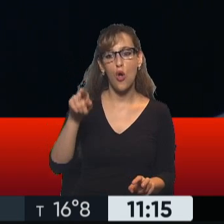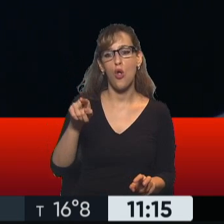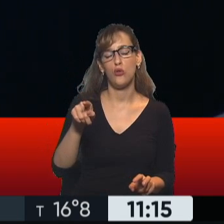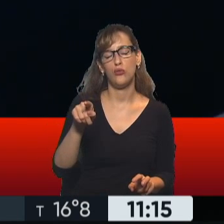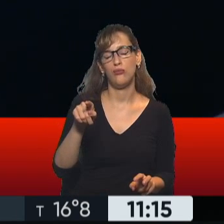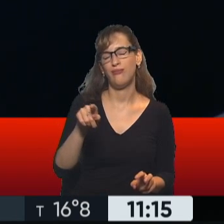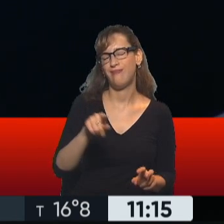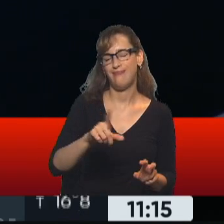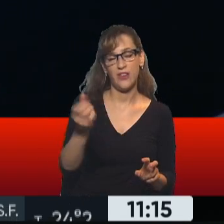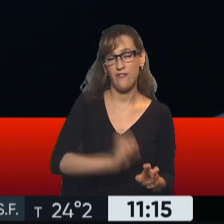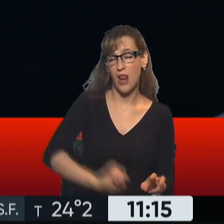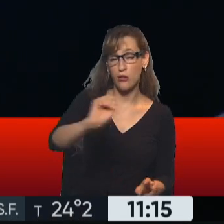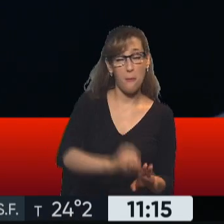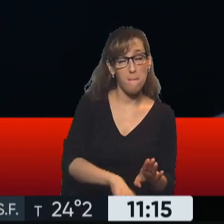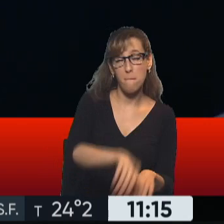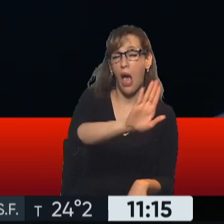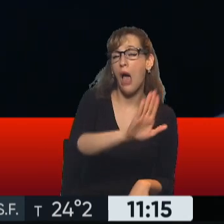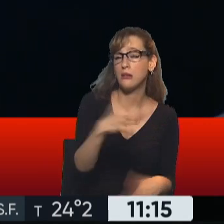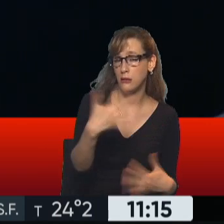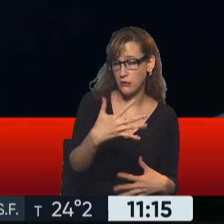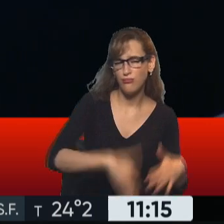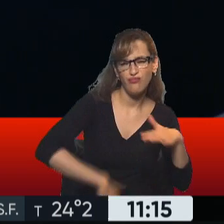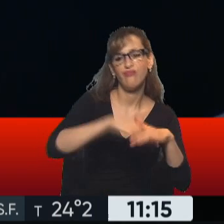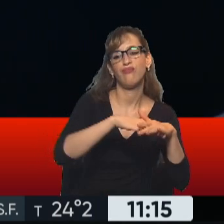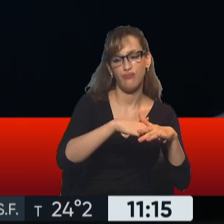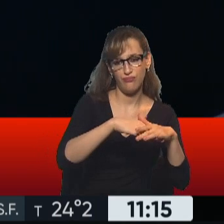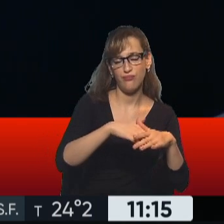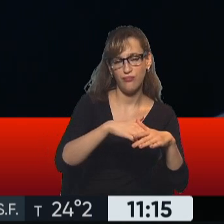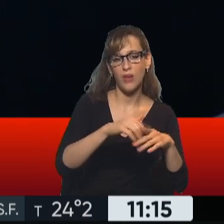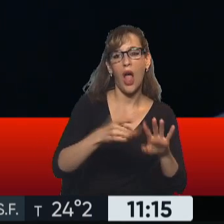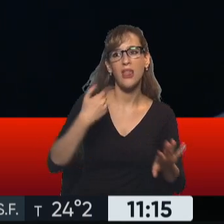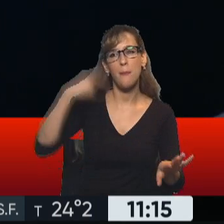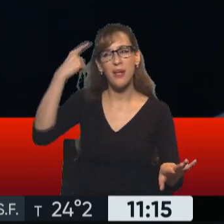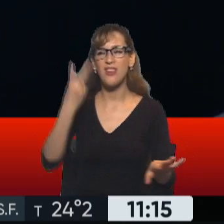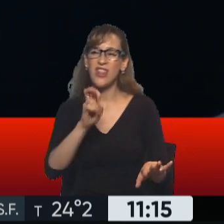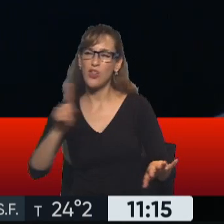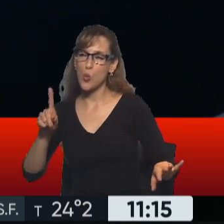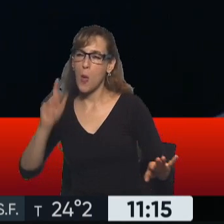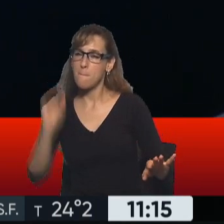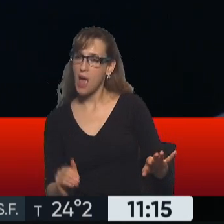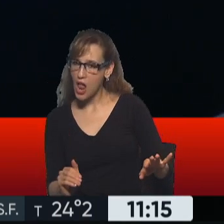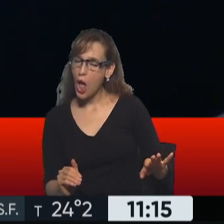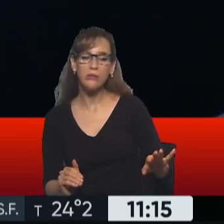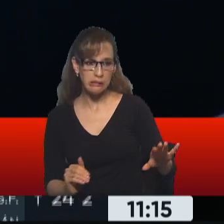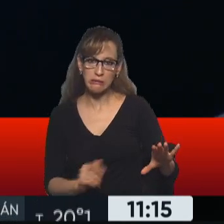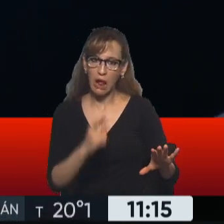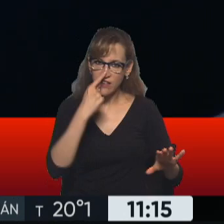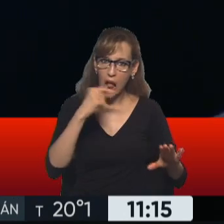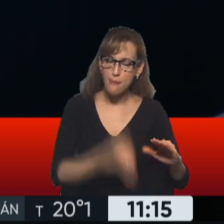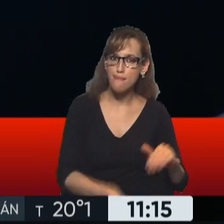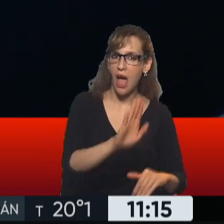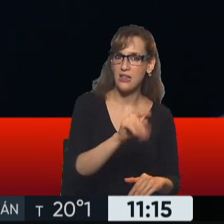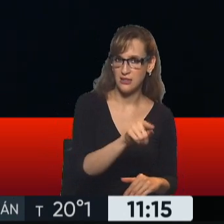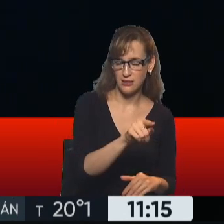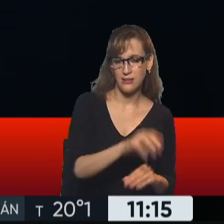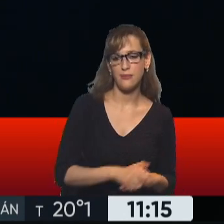que lo que se anticipaba como cierre del año 2021 en el proyecto de ley de presupuesto presentado el 15 de